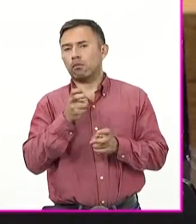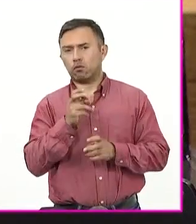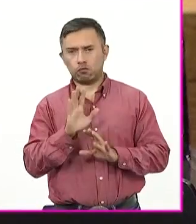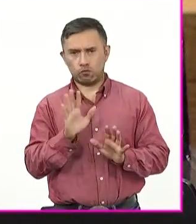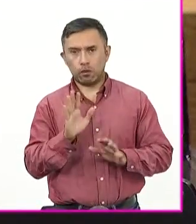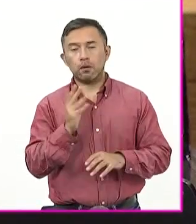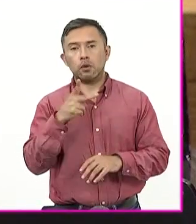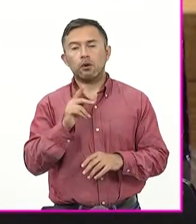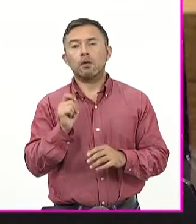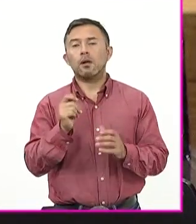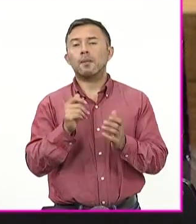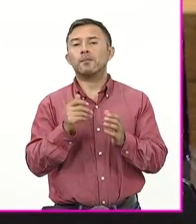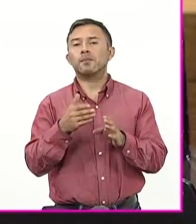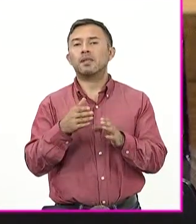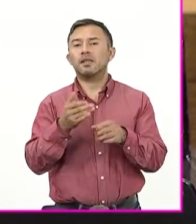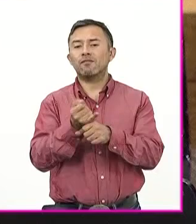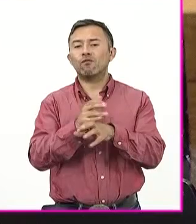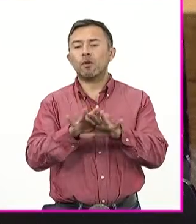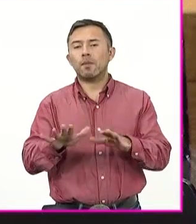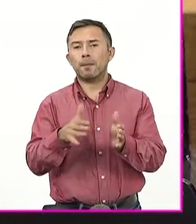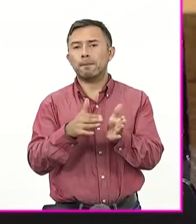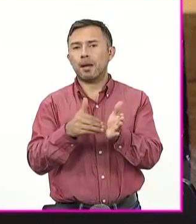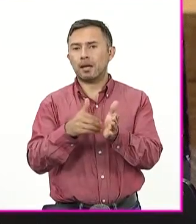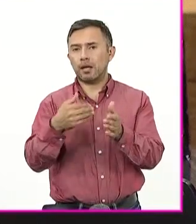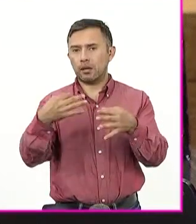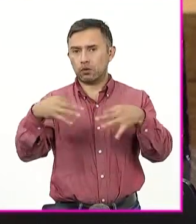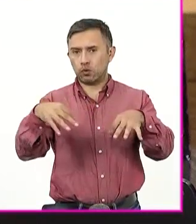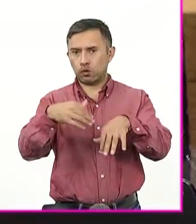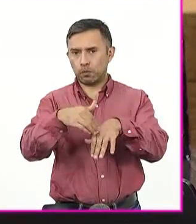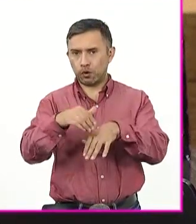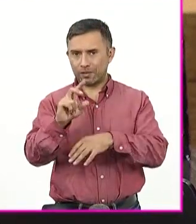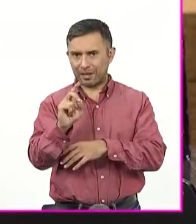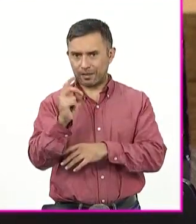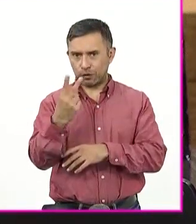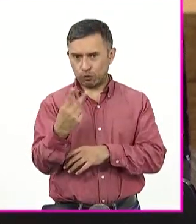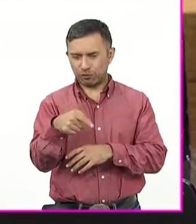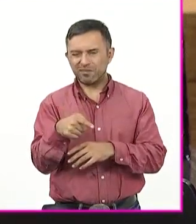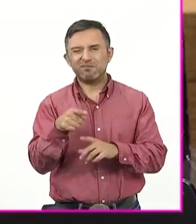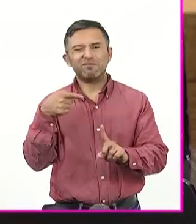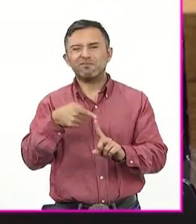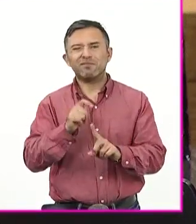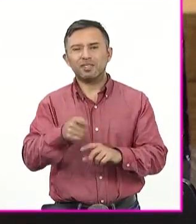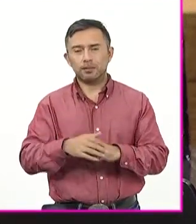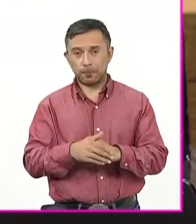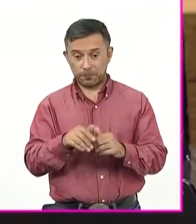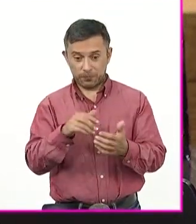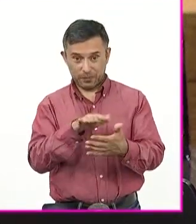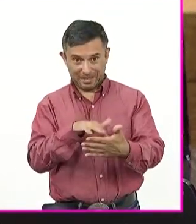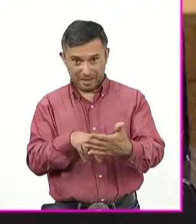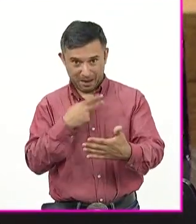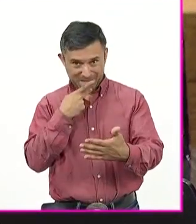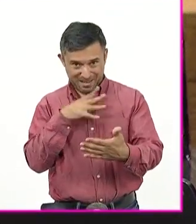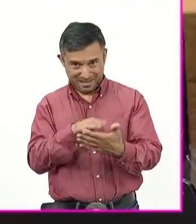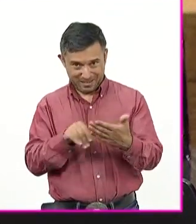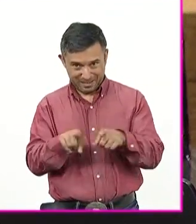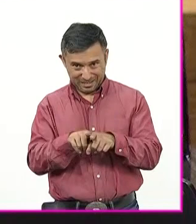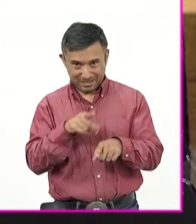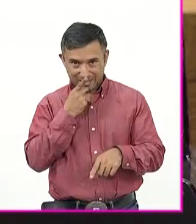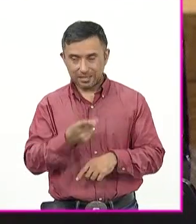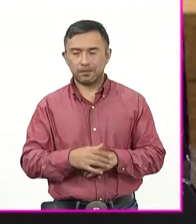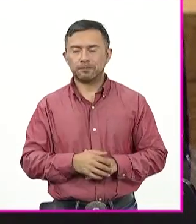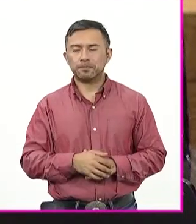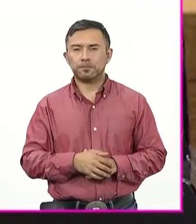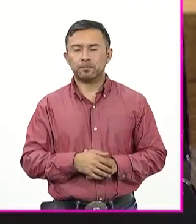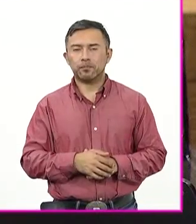el informe señala sobre el carácter de ese documento. Dice textualmente: las observaciones